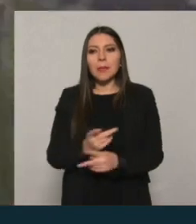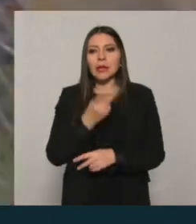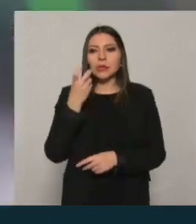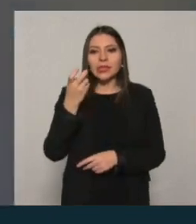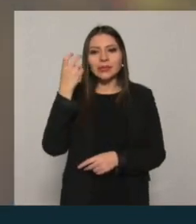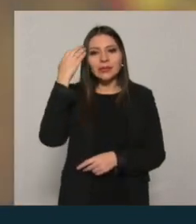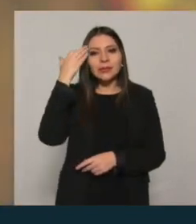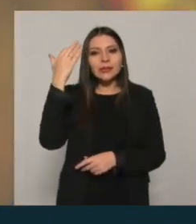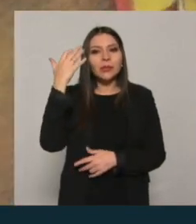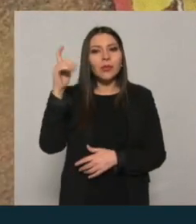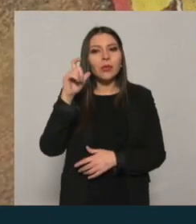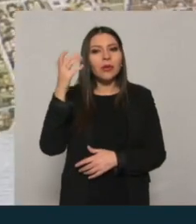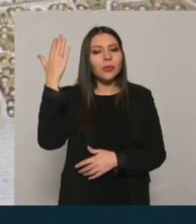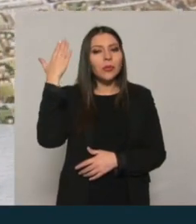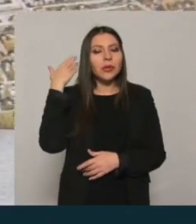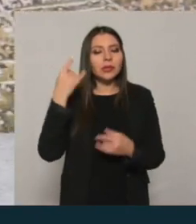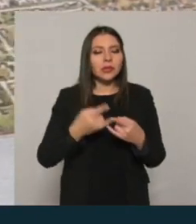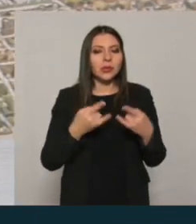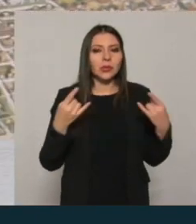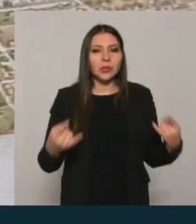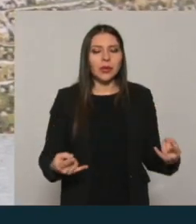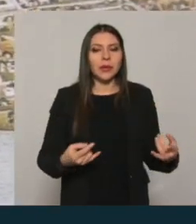histórico.